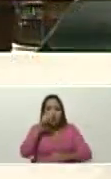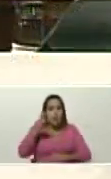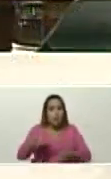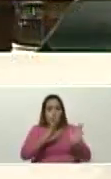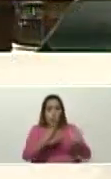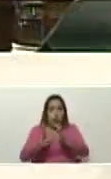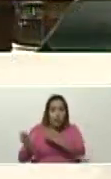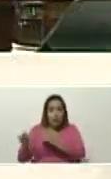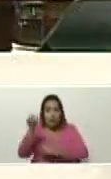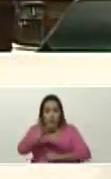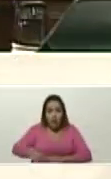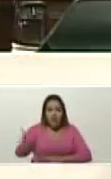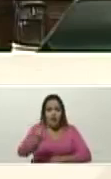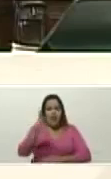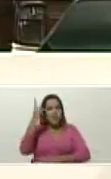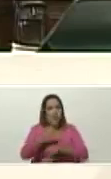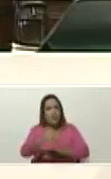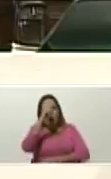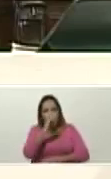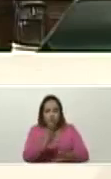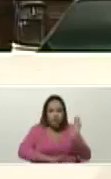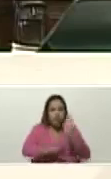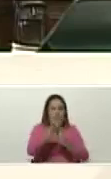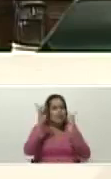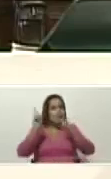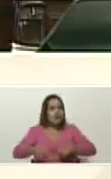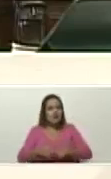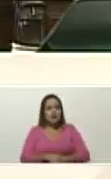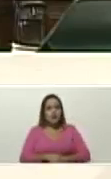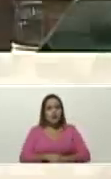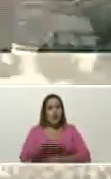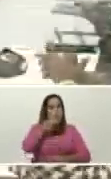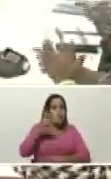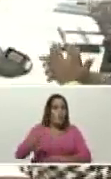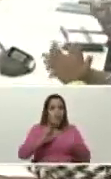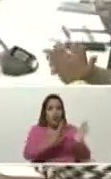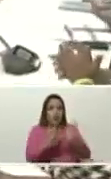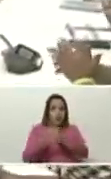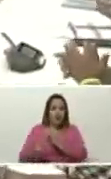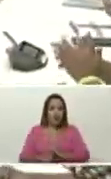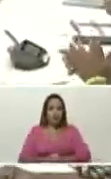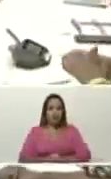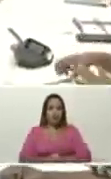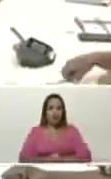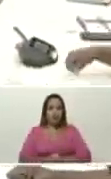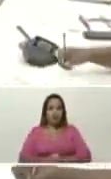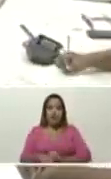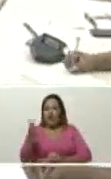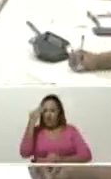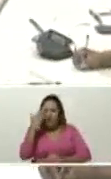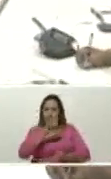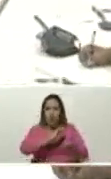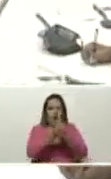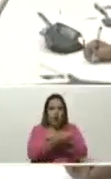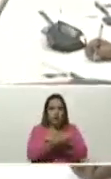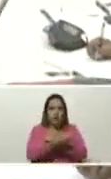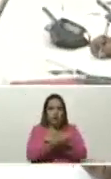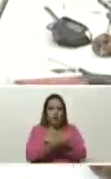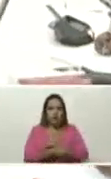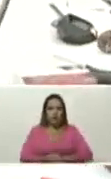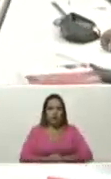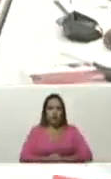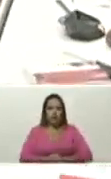de Venezuela. Tiene que ser un año de crecimiento también del poder comunal. A la luz de los cambios, a la luz